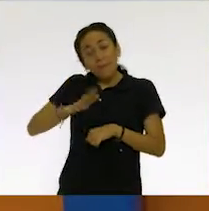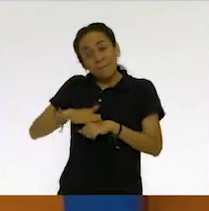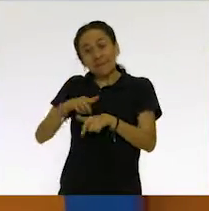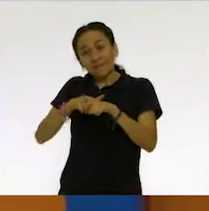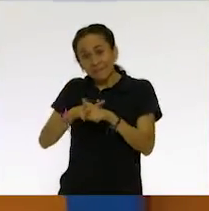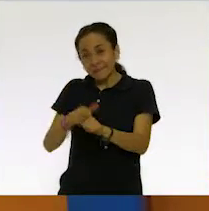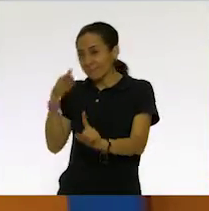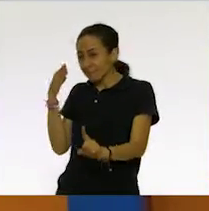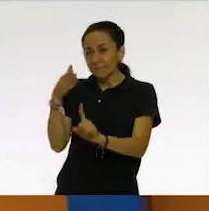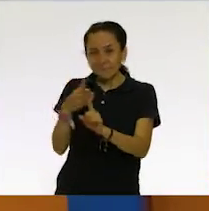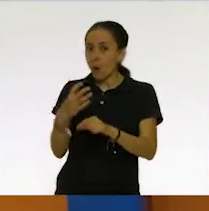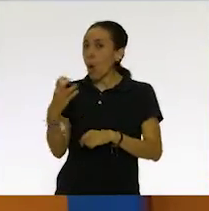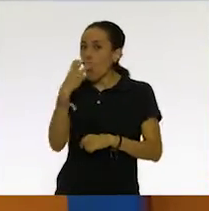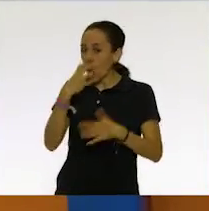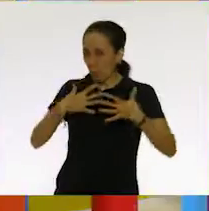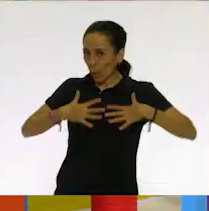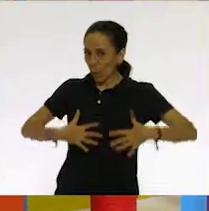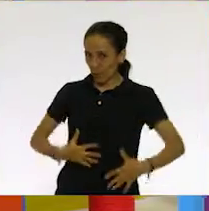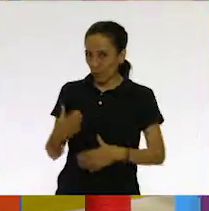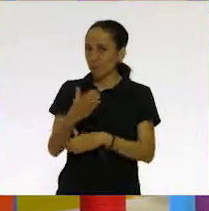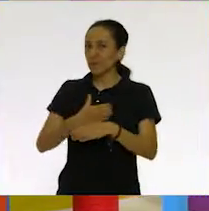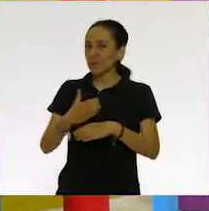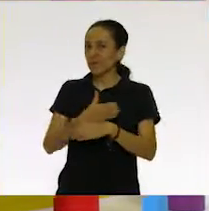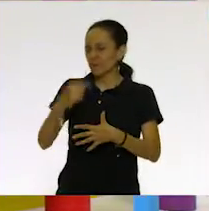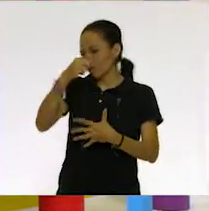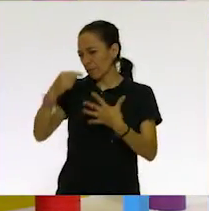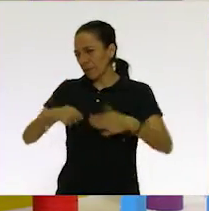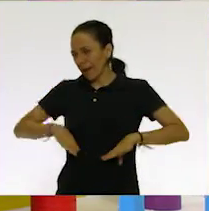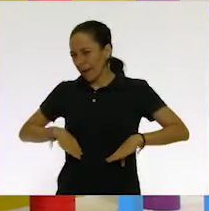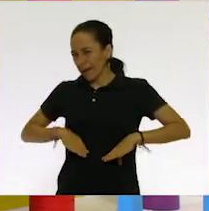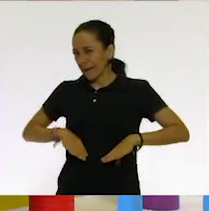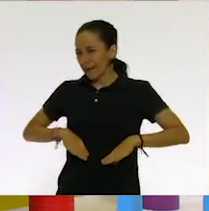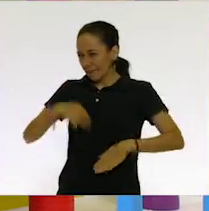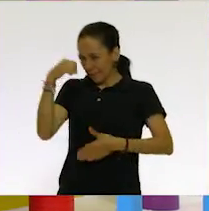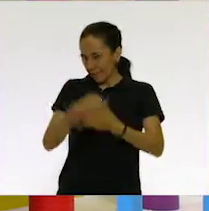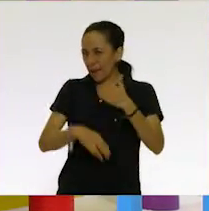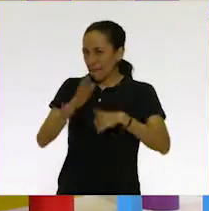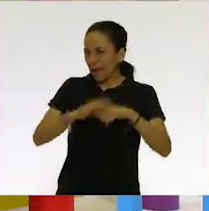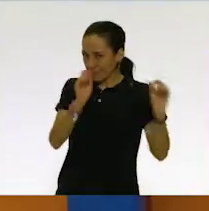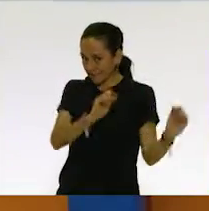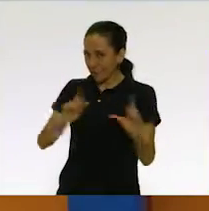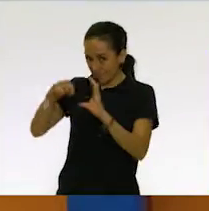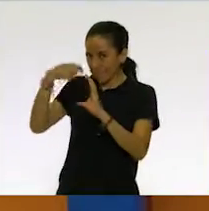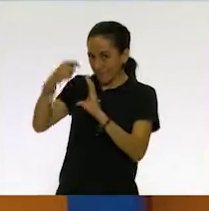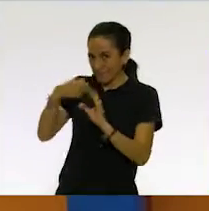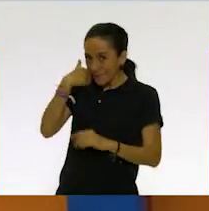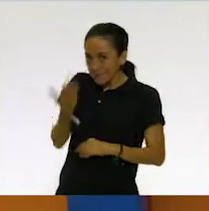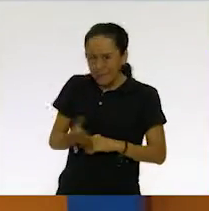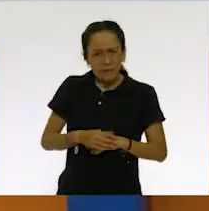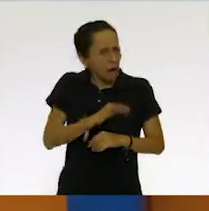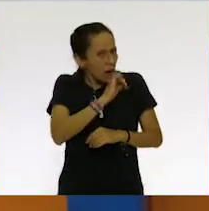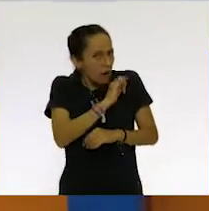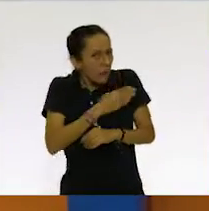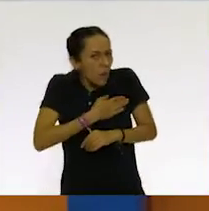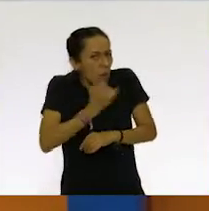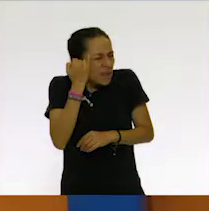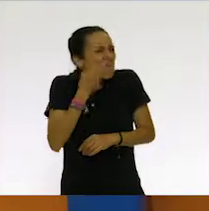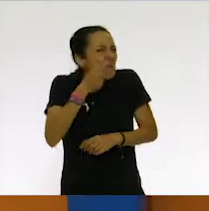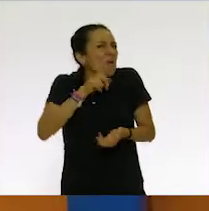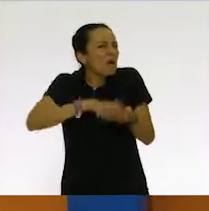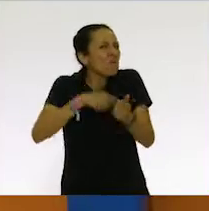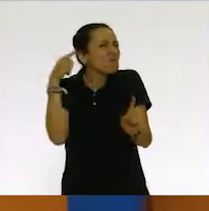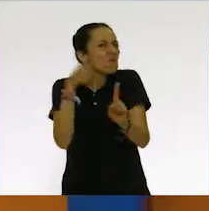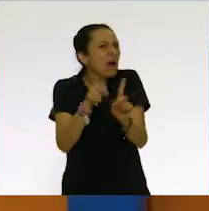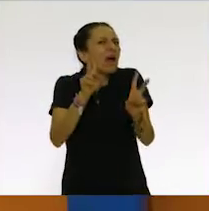te parece si vamos a ver un video? Me parece muy bien. ¿Y de qué se trata, maestra Leni? Pues precisamente de eso, de características de este oso. Presten